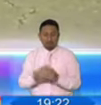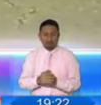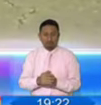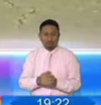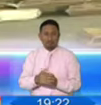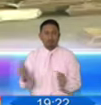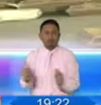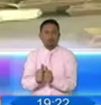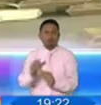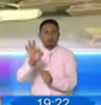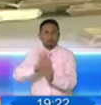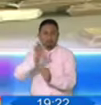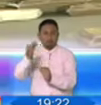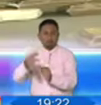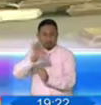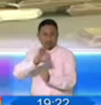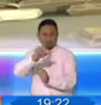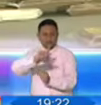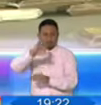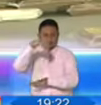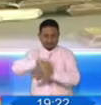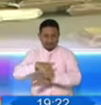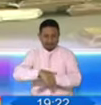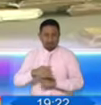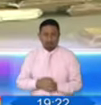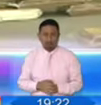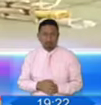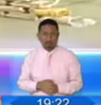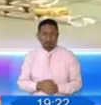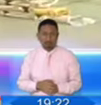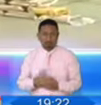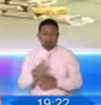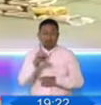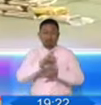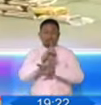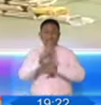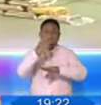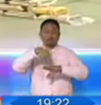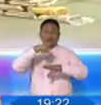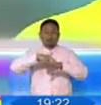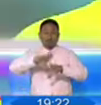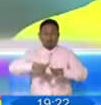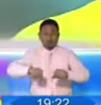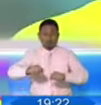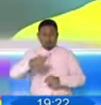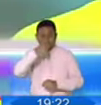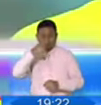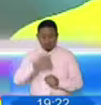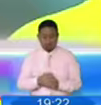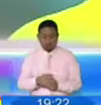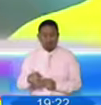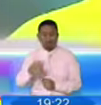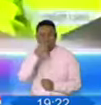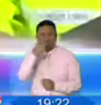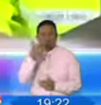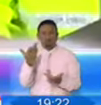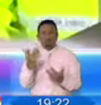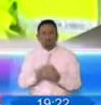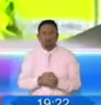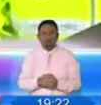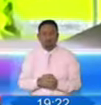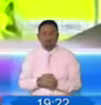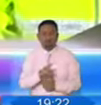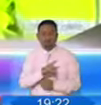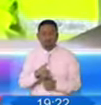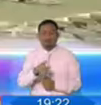banano la tarde del lunes. Tal como señala el director nacional de antinarcóticos, el alcaloide tenía como destino el